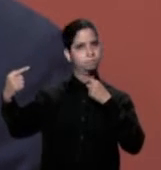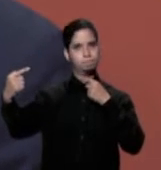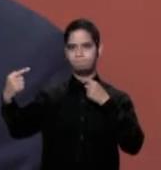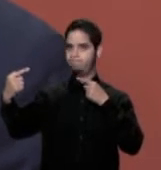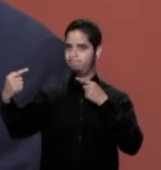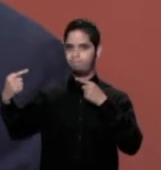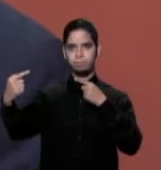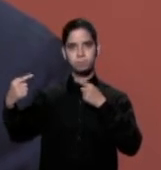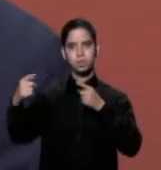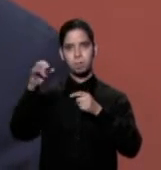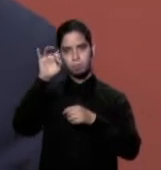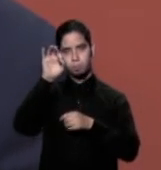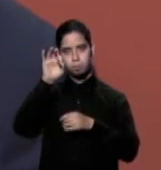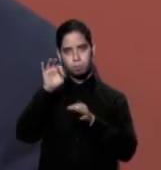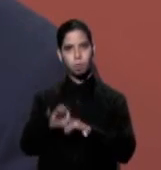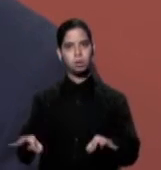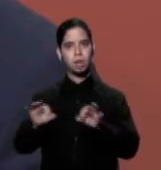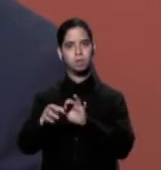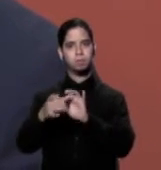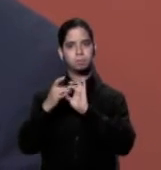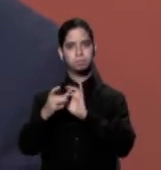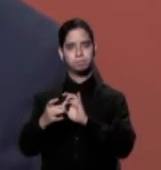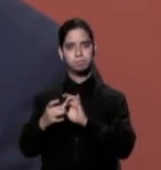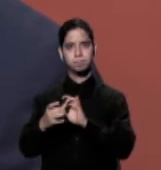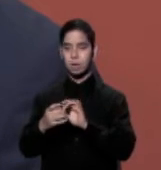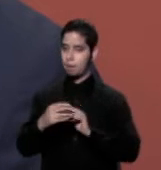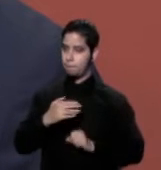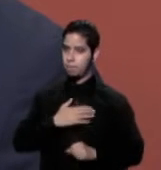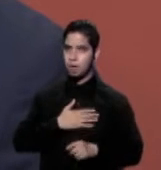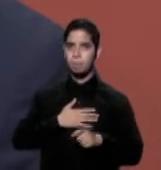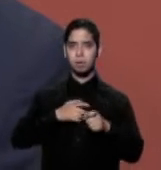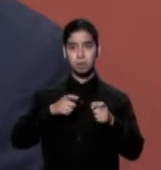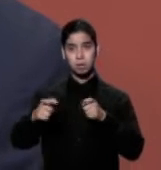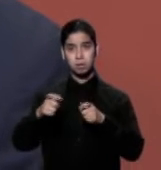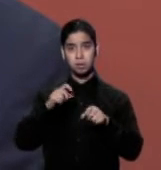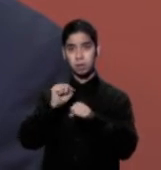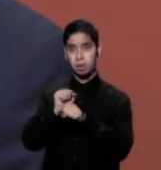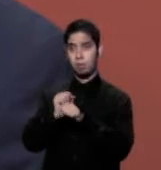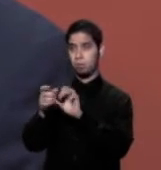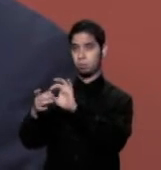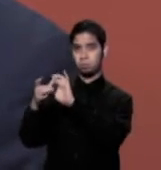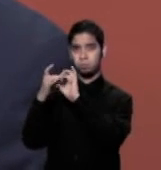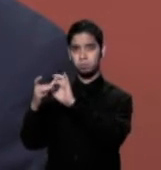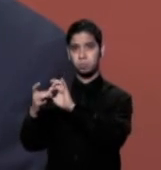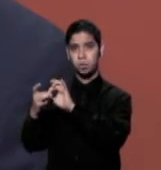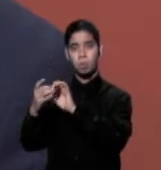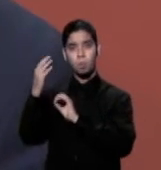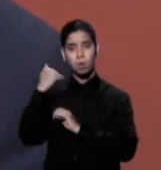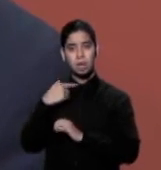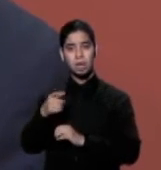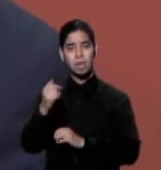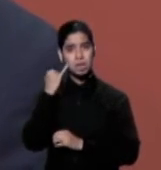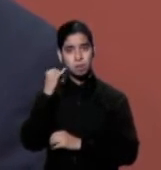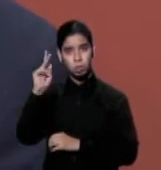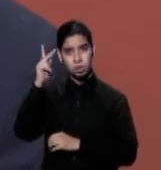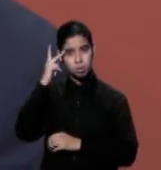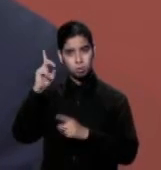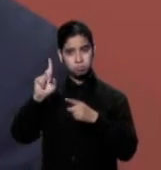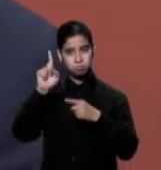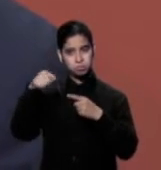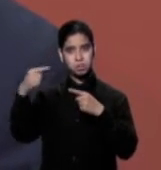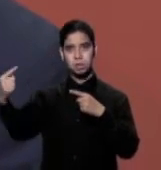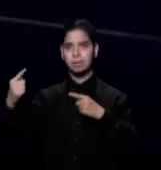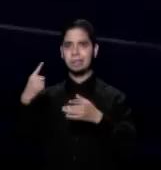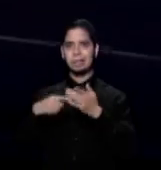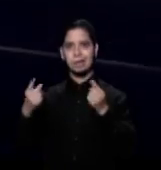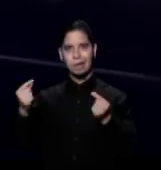en ese esfuerzo que mi administración lleva con el Tesoro, porque en lugar de ayudar, entorpece al servicio